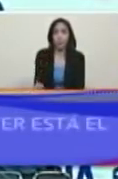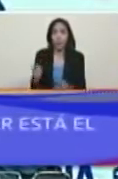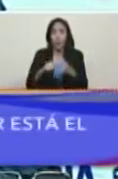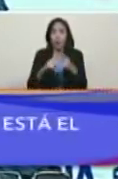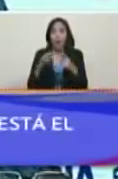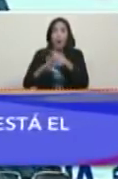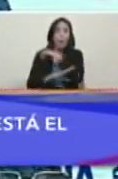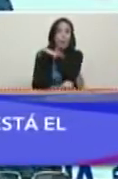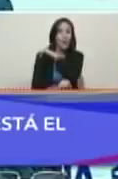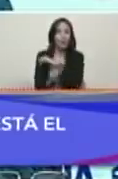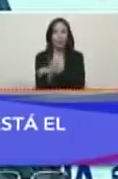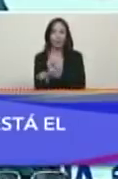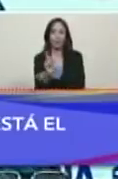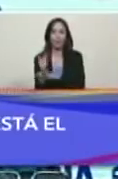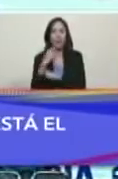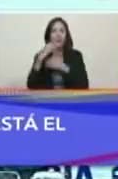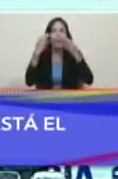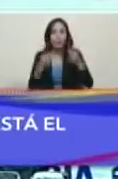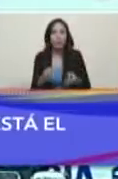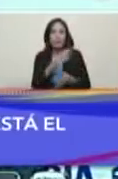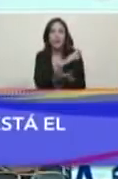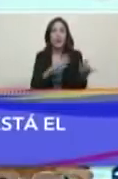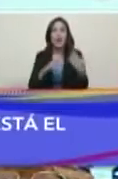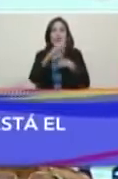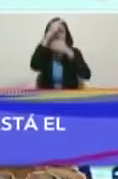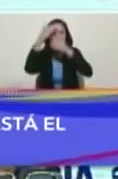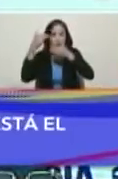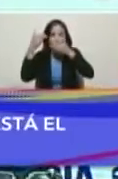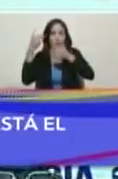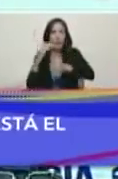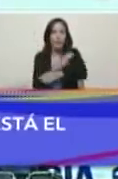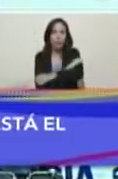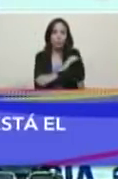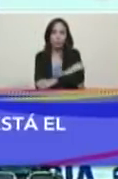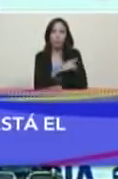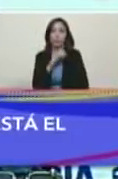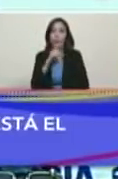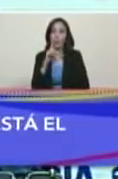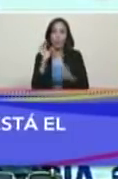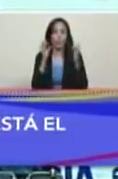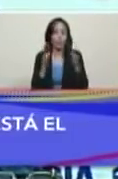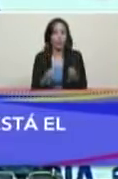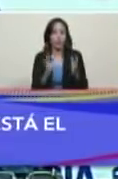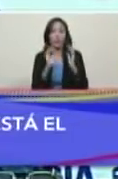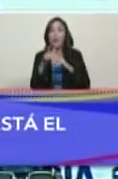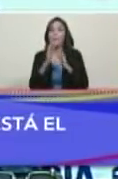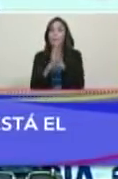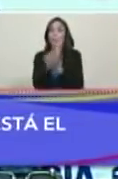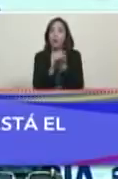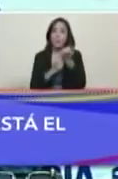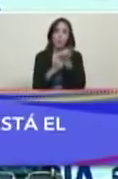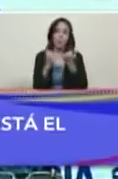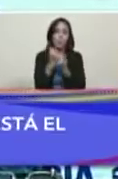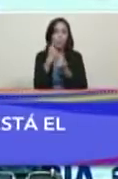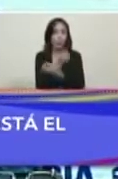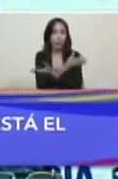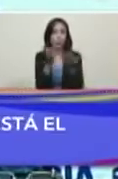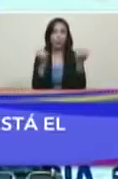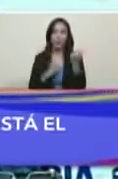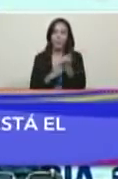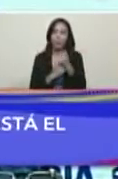¿Delincuentes terroristas? Yo pido el apoyo de todo el pueblo de Venezuela. Pido el